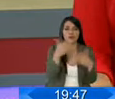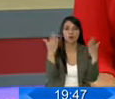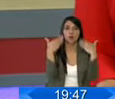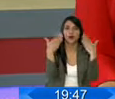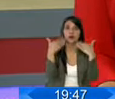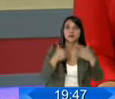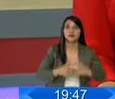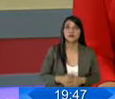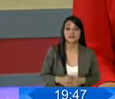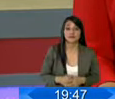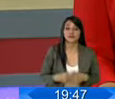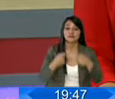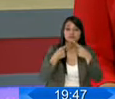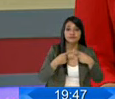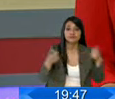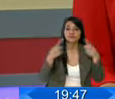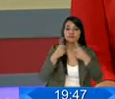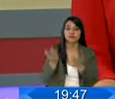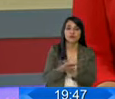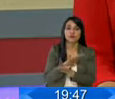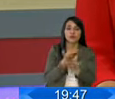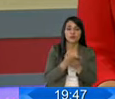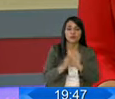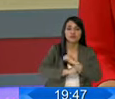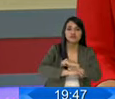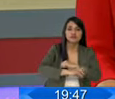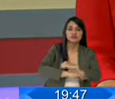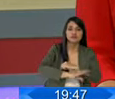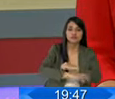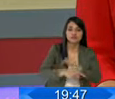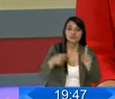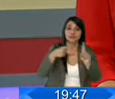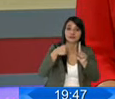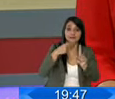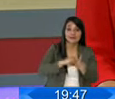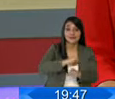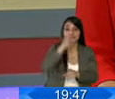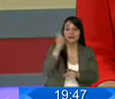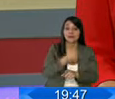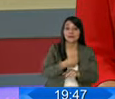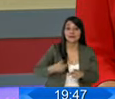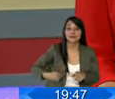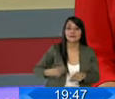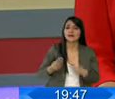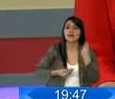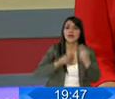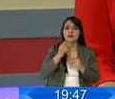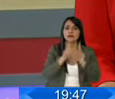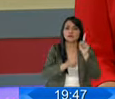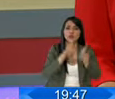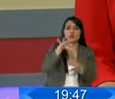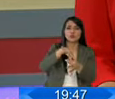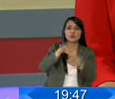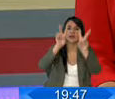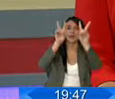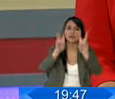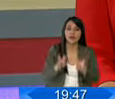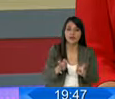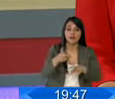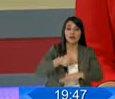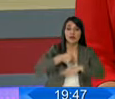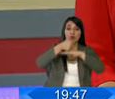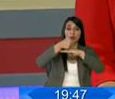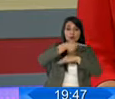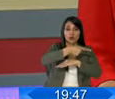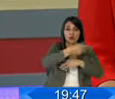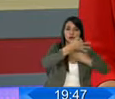Guayaquil, donde difundió sus propuestas de campaña. El postulante afirmó que de ganar la elección convocará una consulta popular sobre la continuidad de las